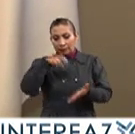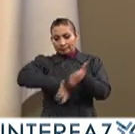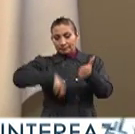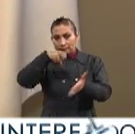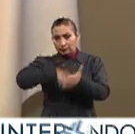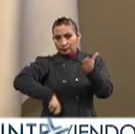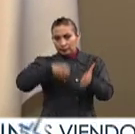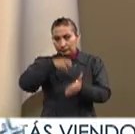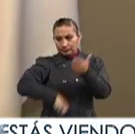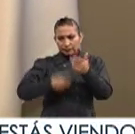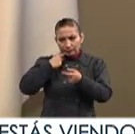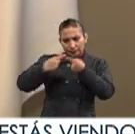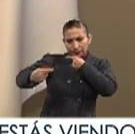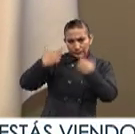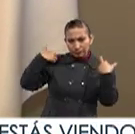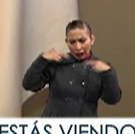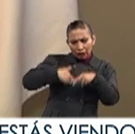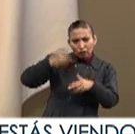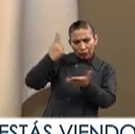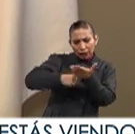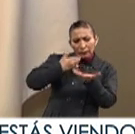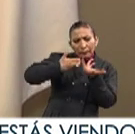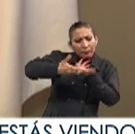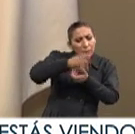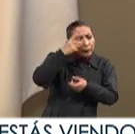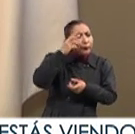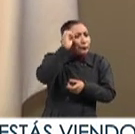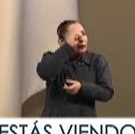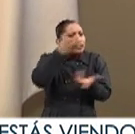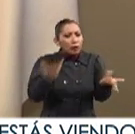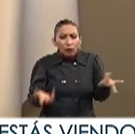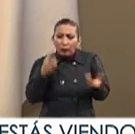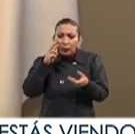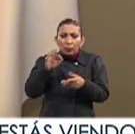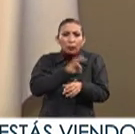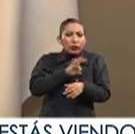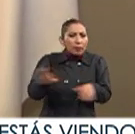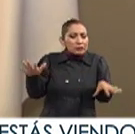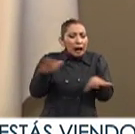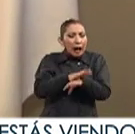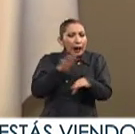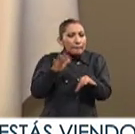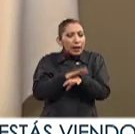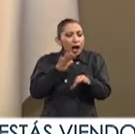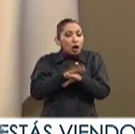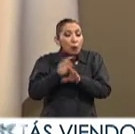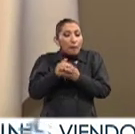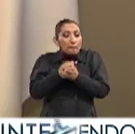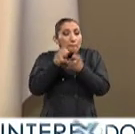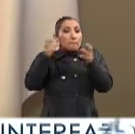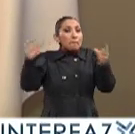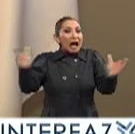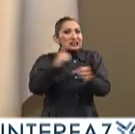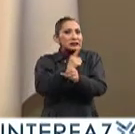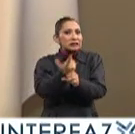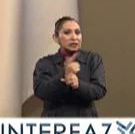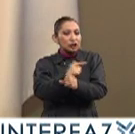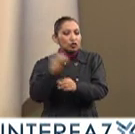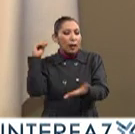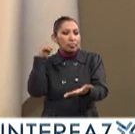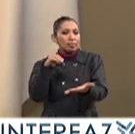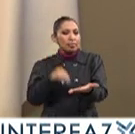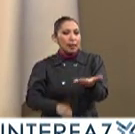modificáramos, dialogáramos los maestros al interior y pues viéramos la posibilidad de ampliar nuestra oferta